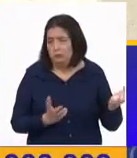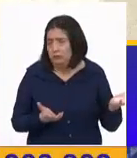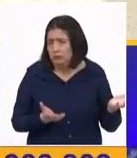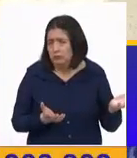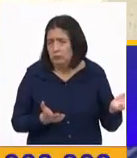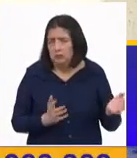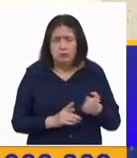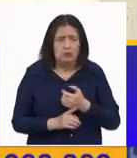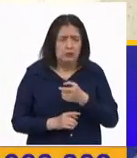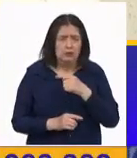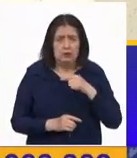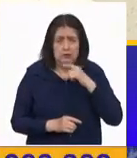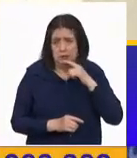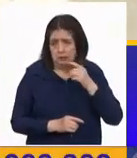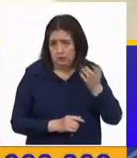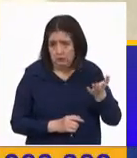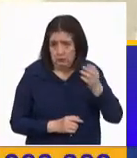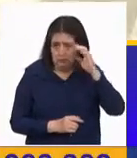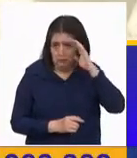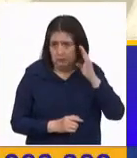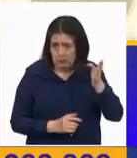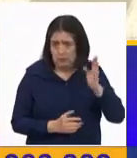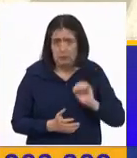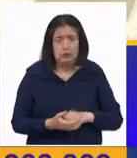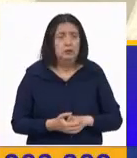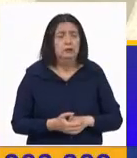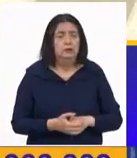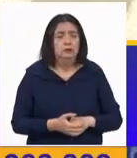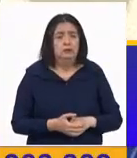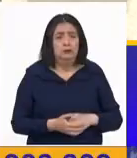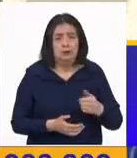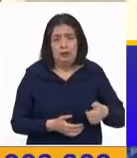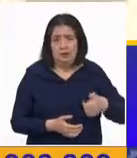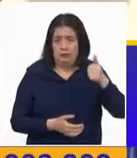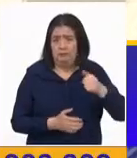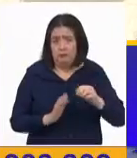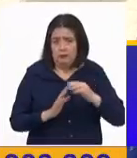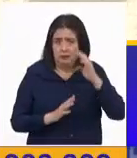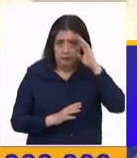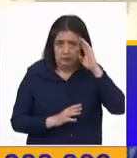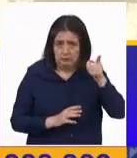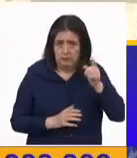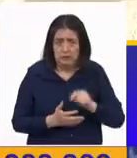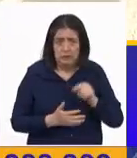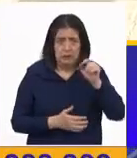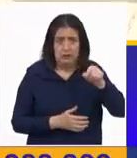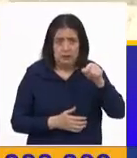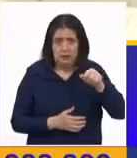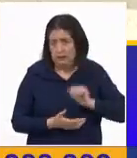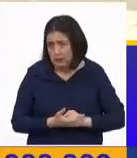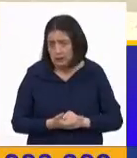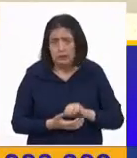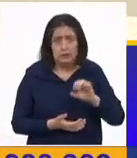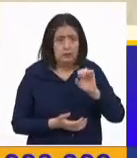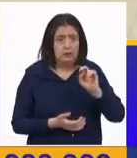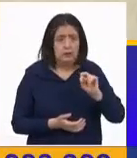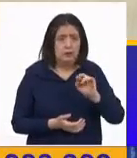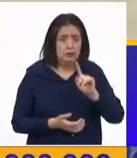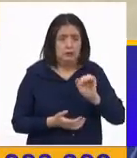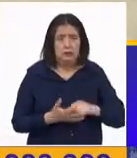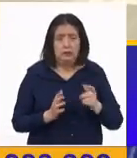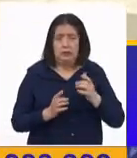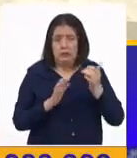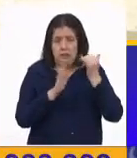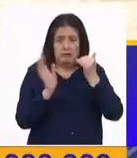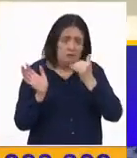por parte de esta señorita policía mayor, jefa de la comisaría de acá, de Santa Anita, quien empuja